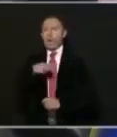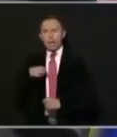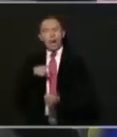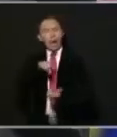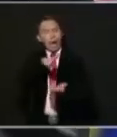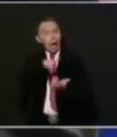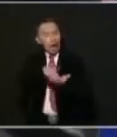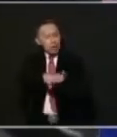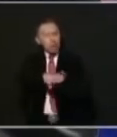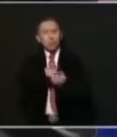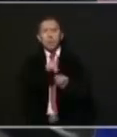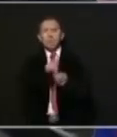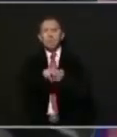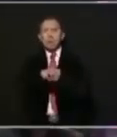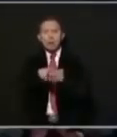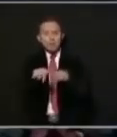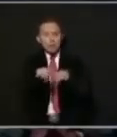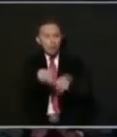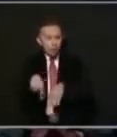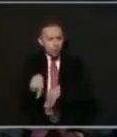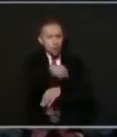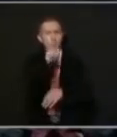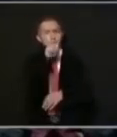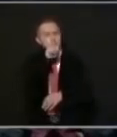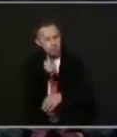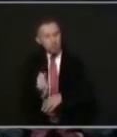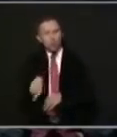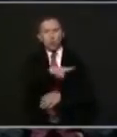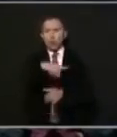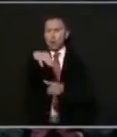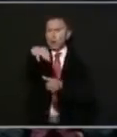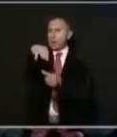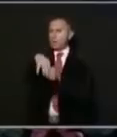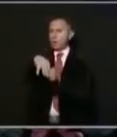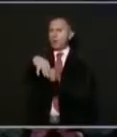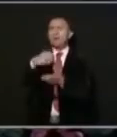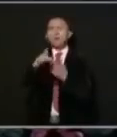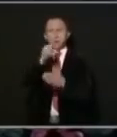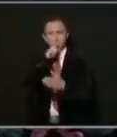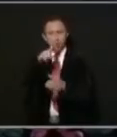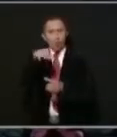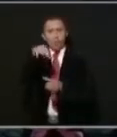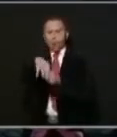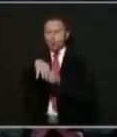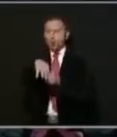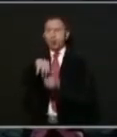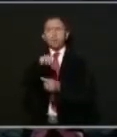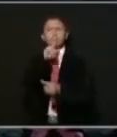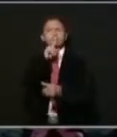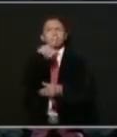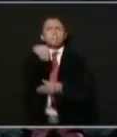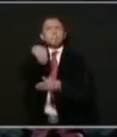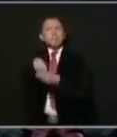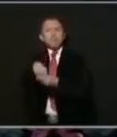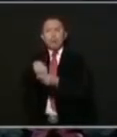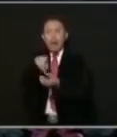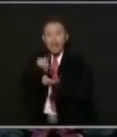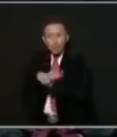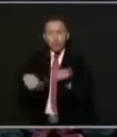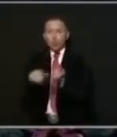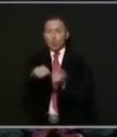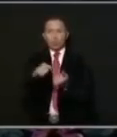los trabajadores. Voto libre y secreto también en los sindicatos.